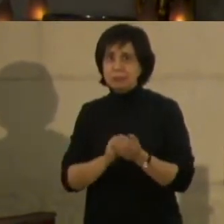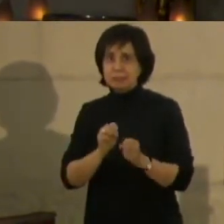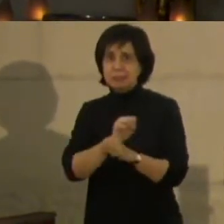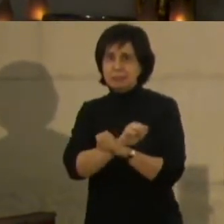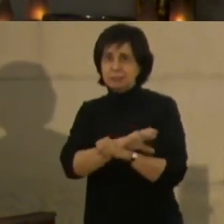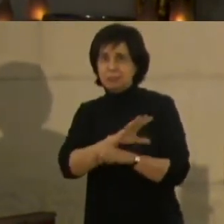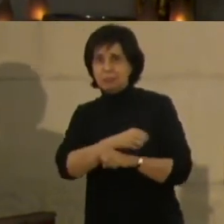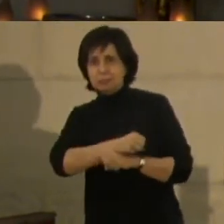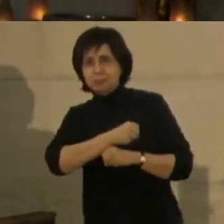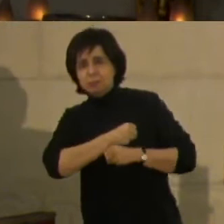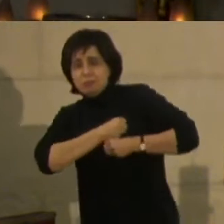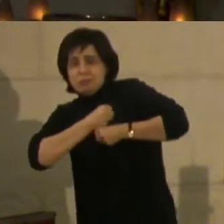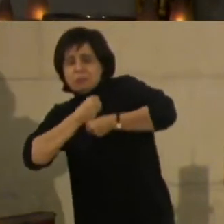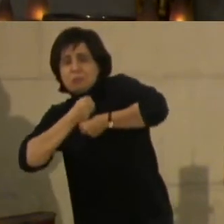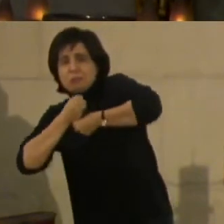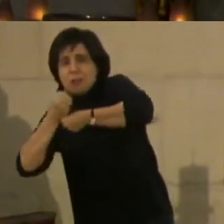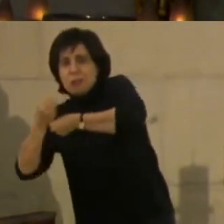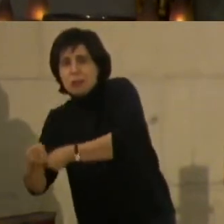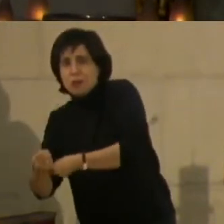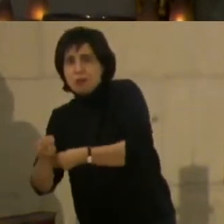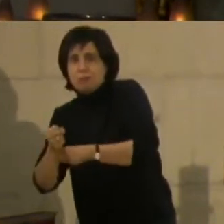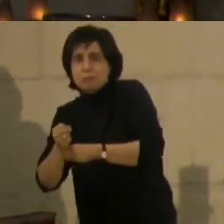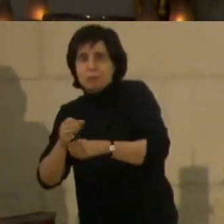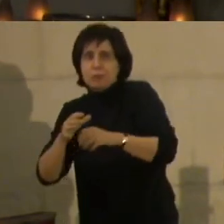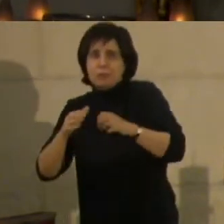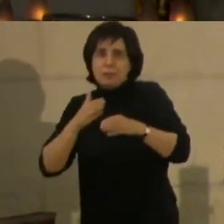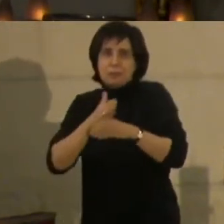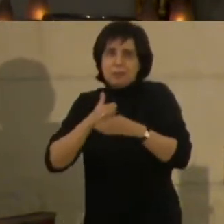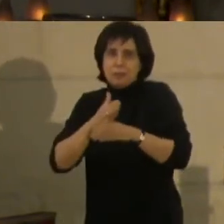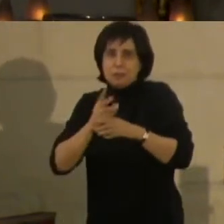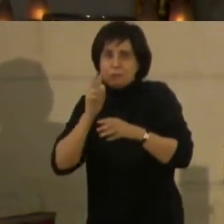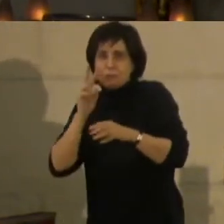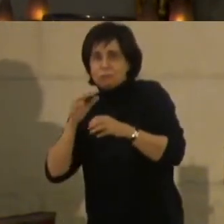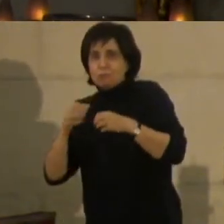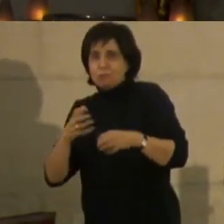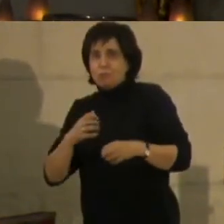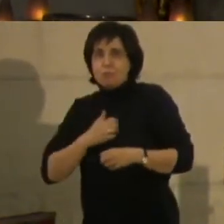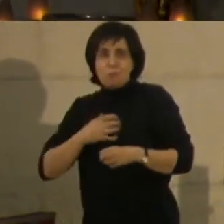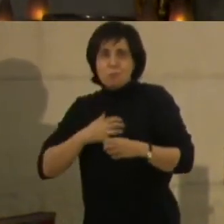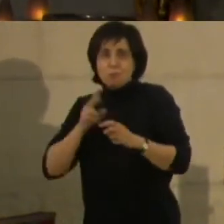cárcel en la que estamos, porque en medio de los barrotes que tenemos no logramos ver más allá